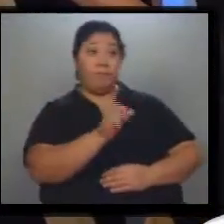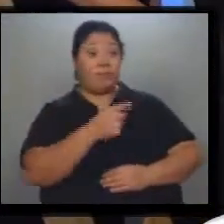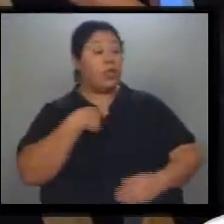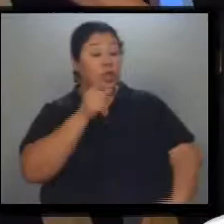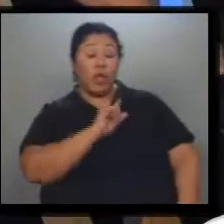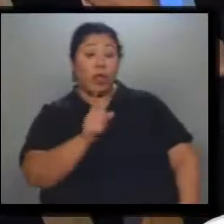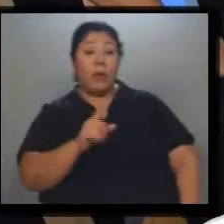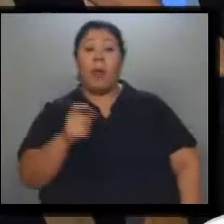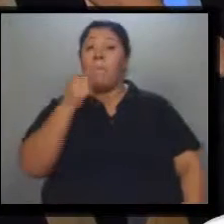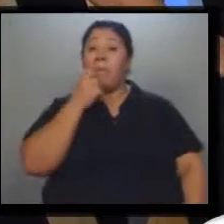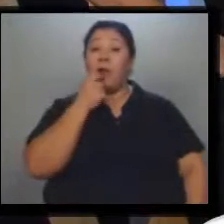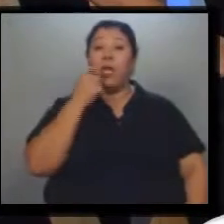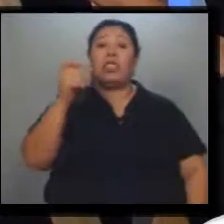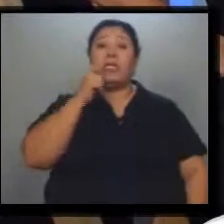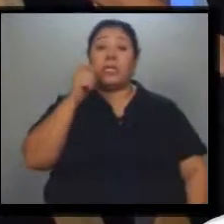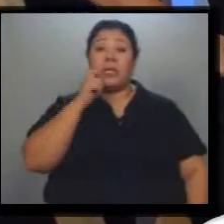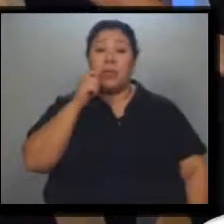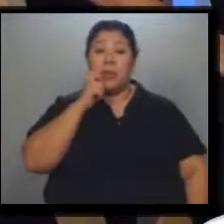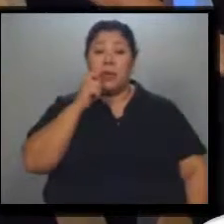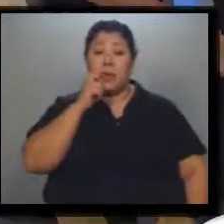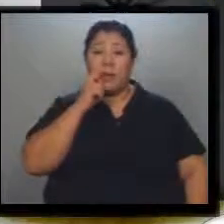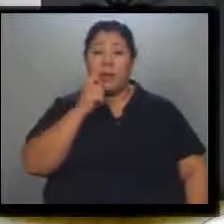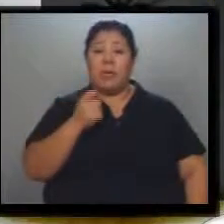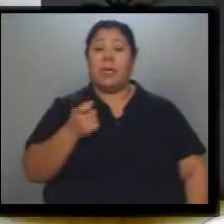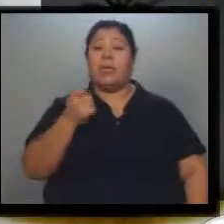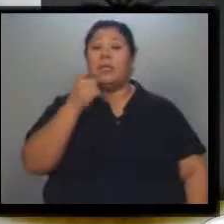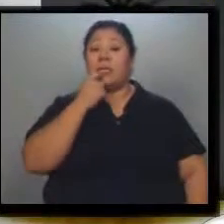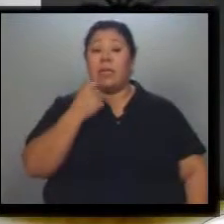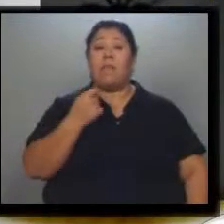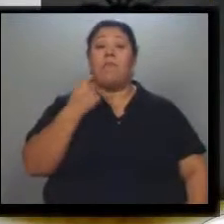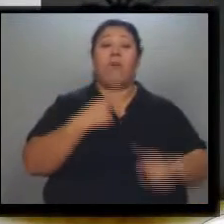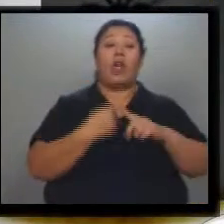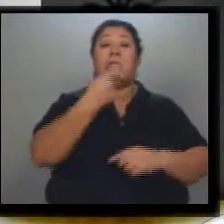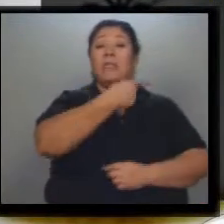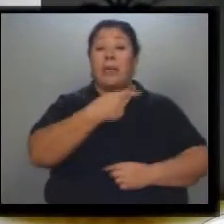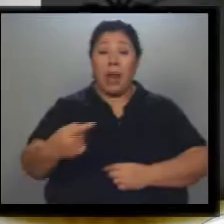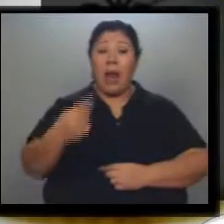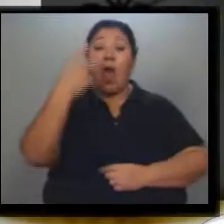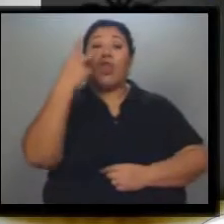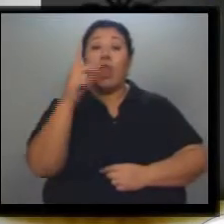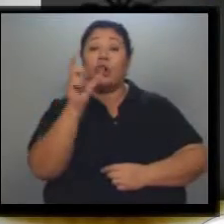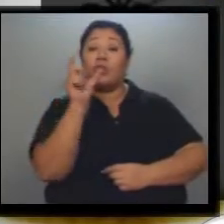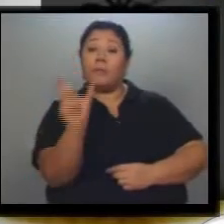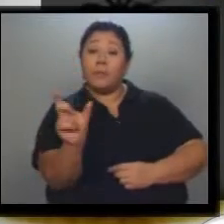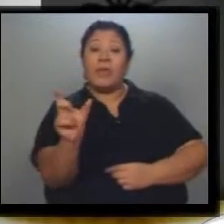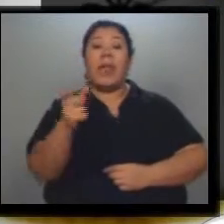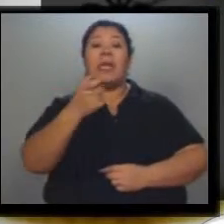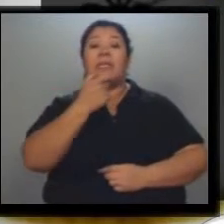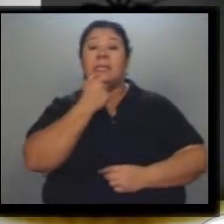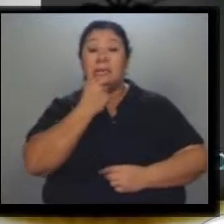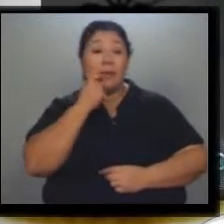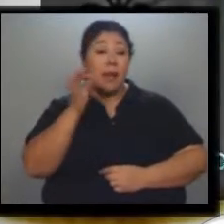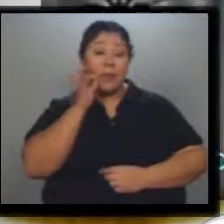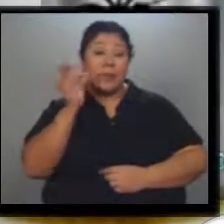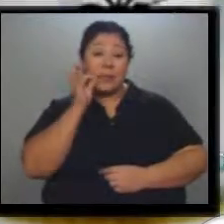año. 1920 si nos compramos dos paquetes de chicles por semana. Más el dentista, porque los dientes se te arruinan todo, más